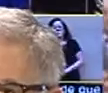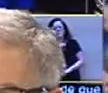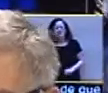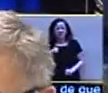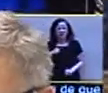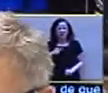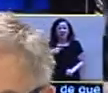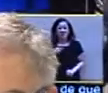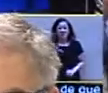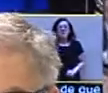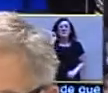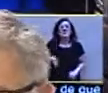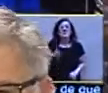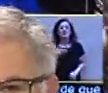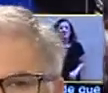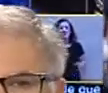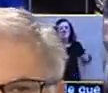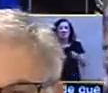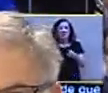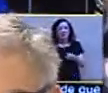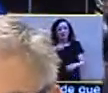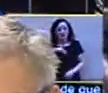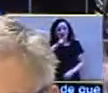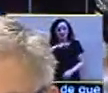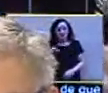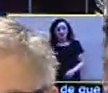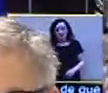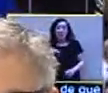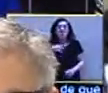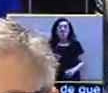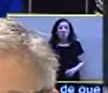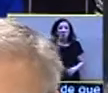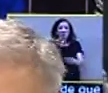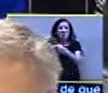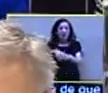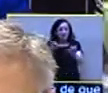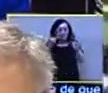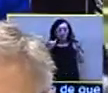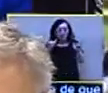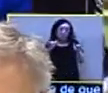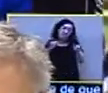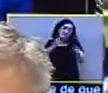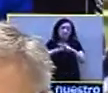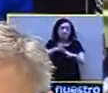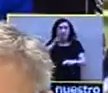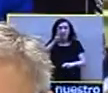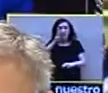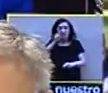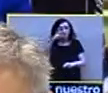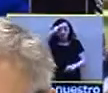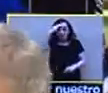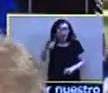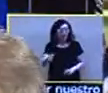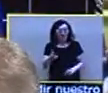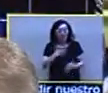al gobernado españa y donde ha gobernado ha gobernado suficientemente poco tiempo para no tener todavía grandes escándalos y por tanto puede hacer esta ellos pueden